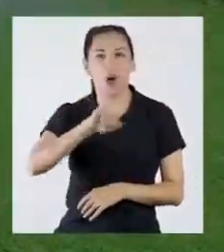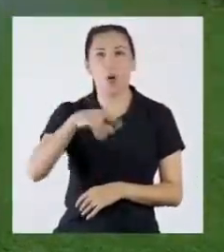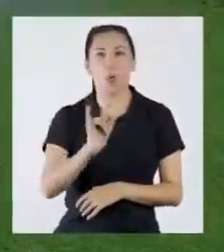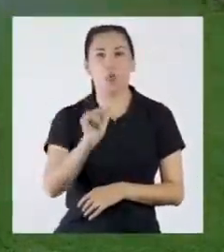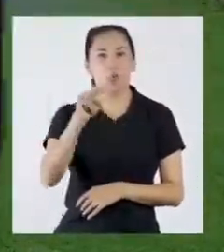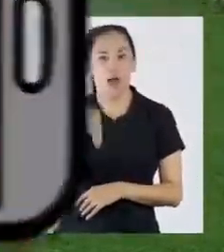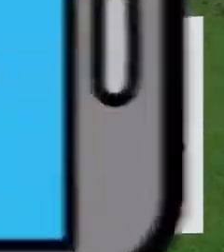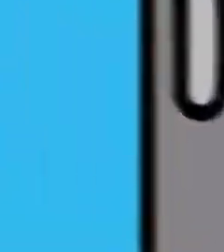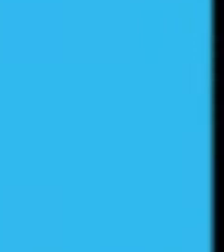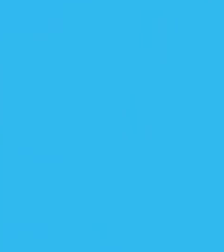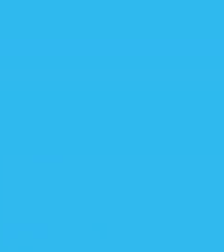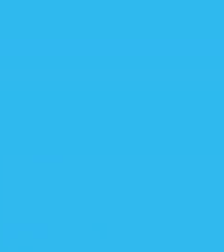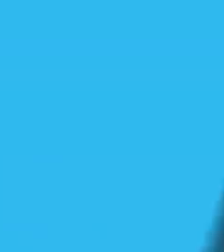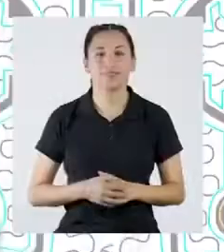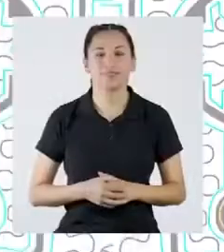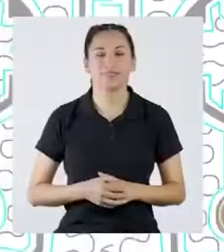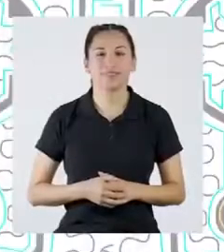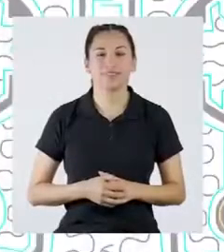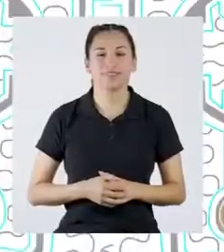Carmen, Laura y Juan.